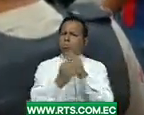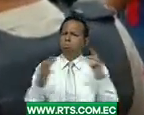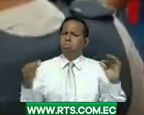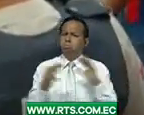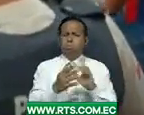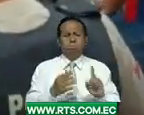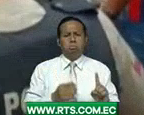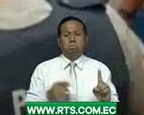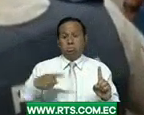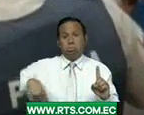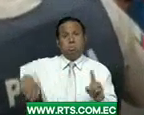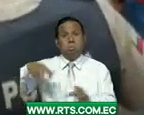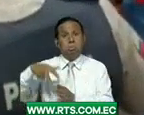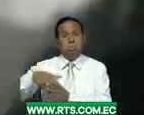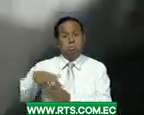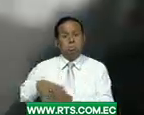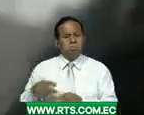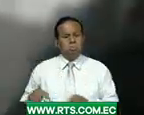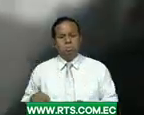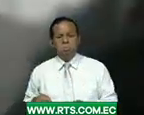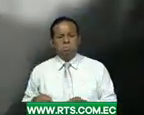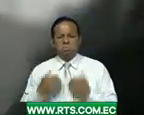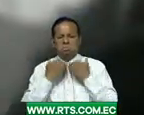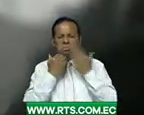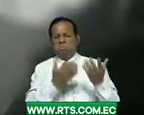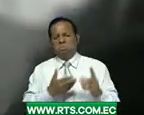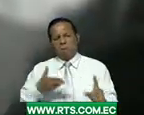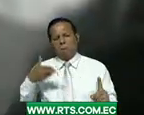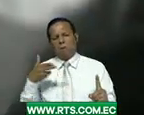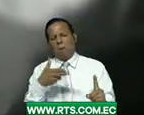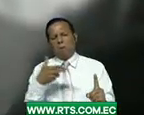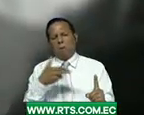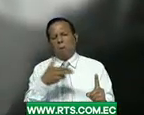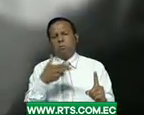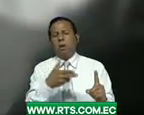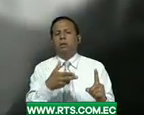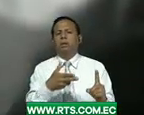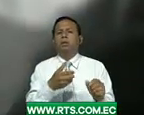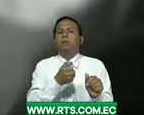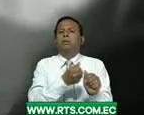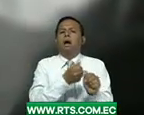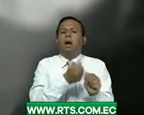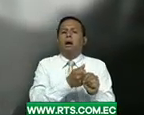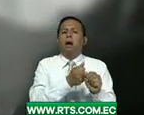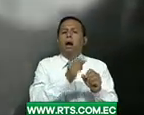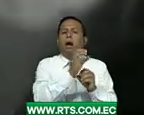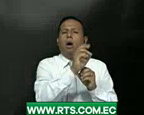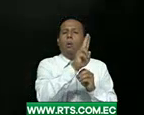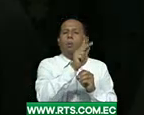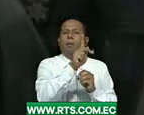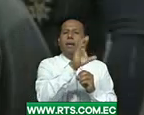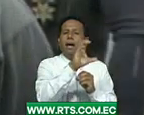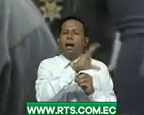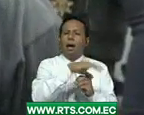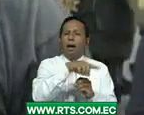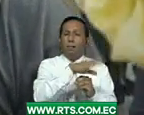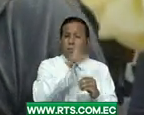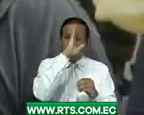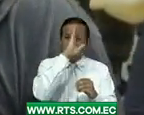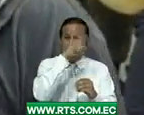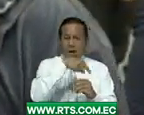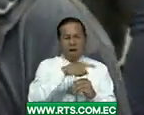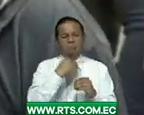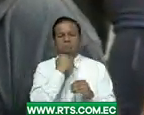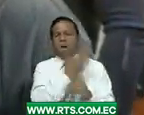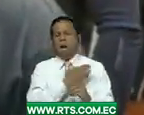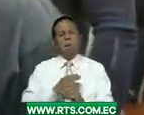asesinos a sueldo no les tembló la mano. Lo acribillaron a pocos metros de una unidad de policía comunitaria. Inmediatamente, como